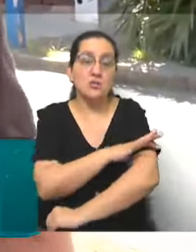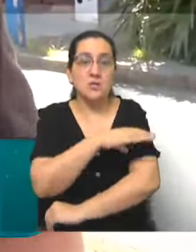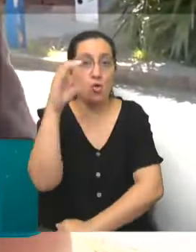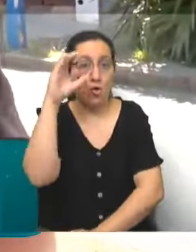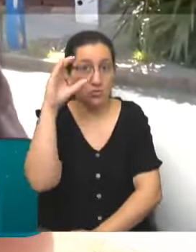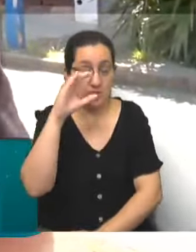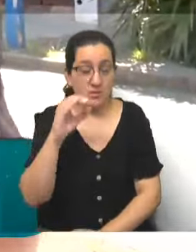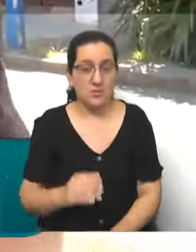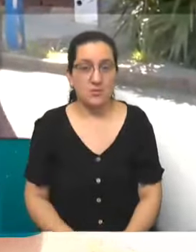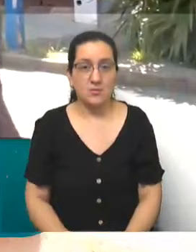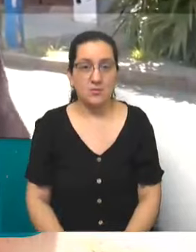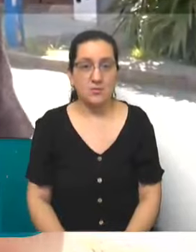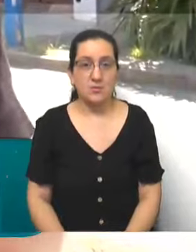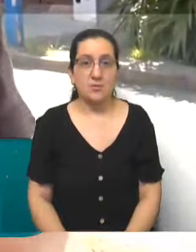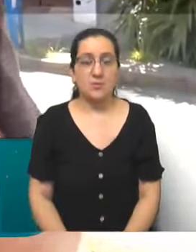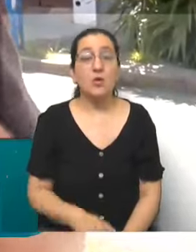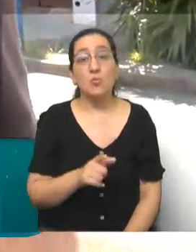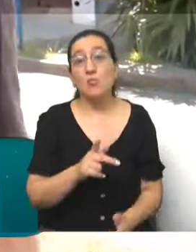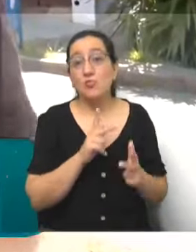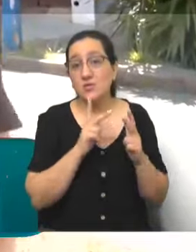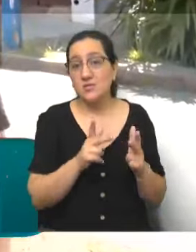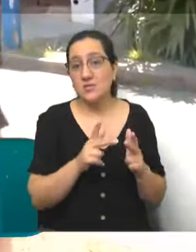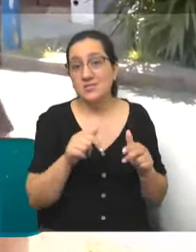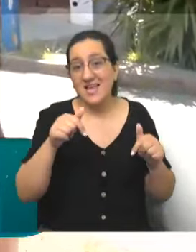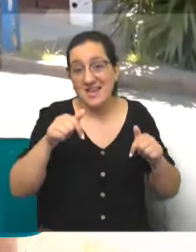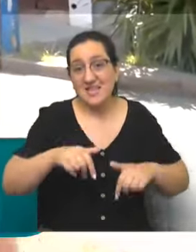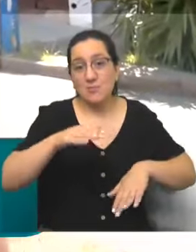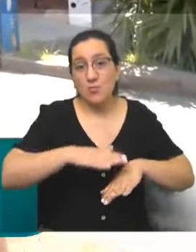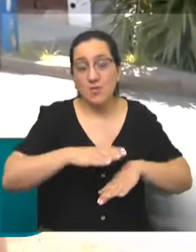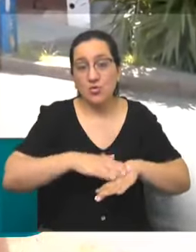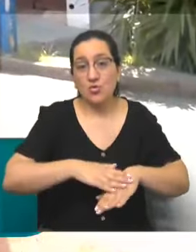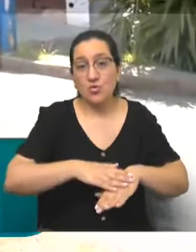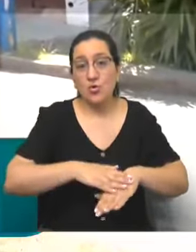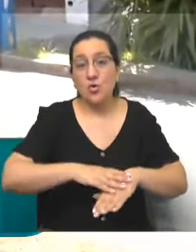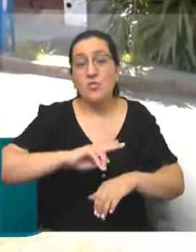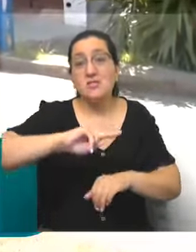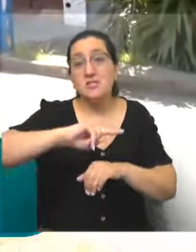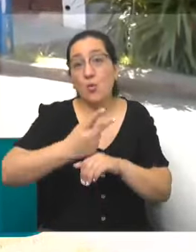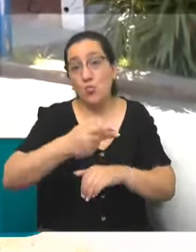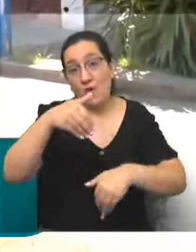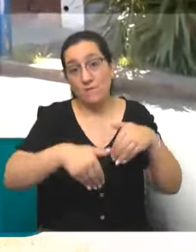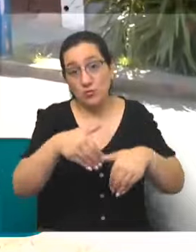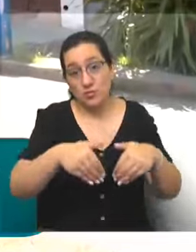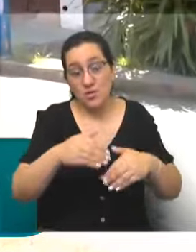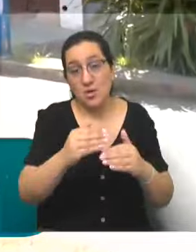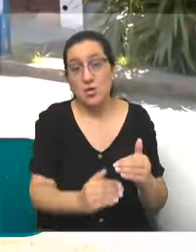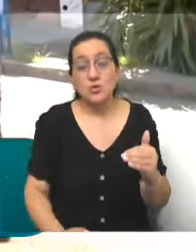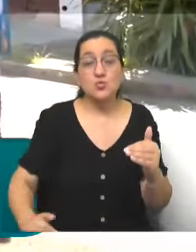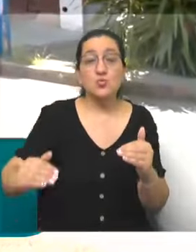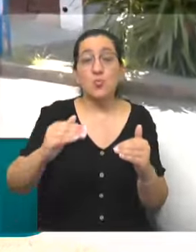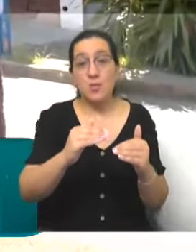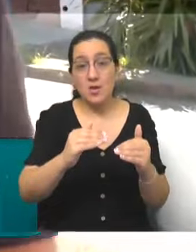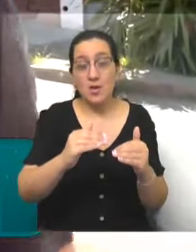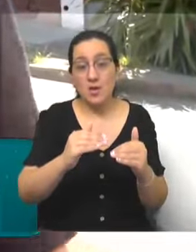Orsi-Cose, que como tú bien decís, ya en esta instancia de balotaje es superadora del partido político